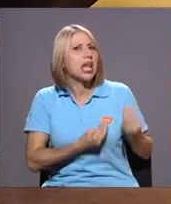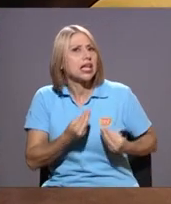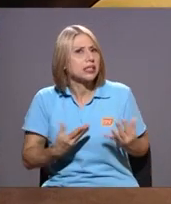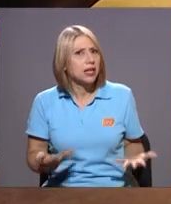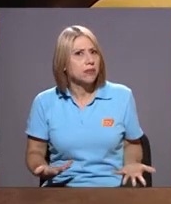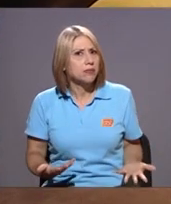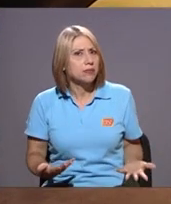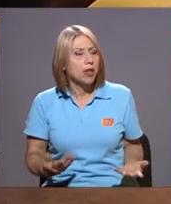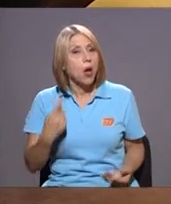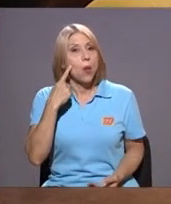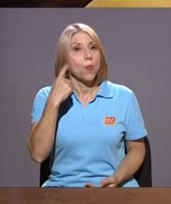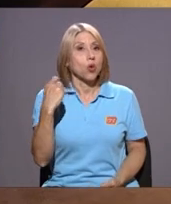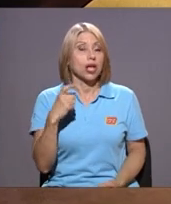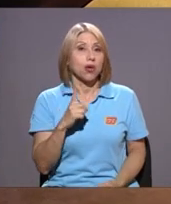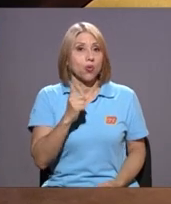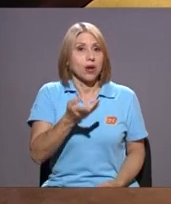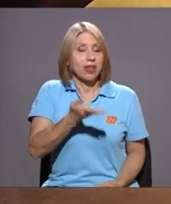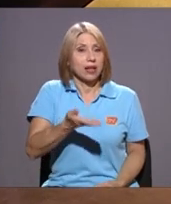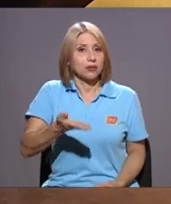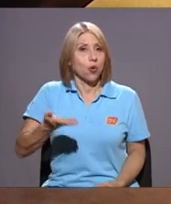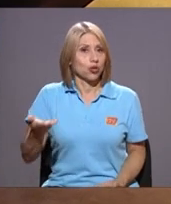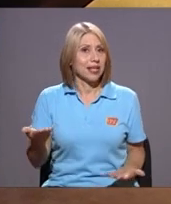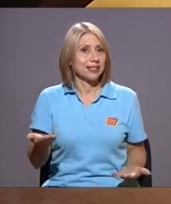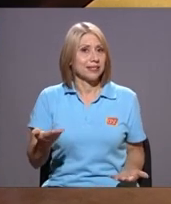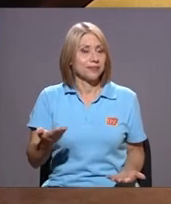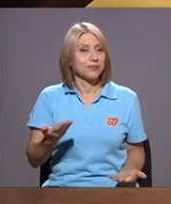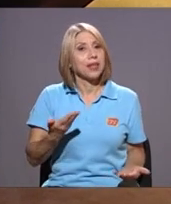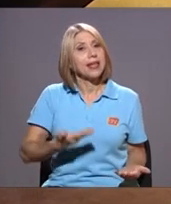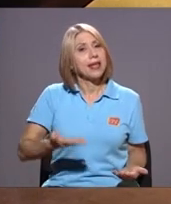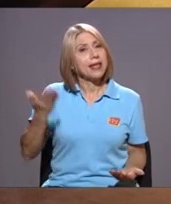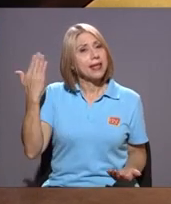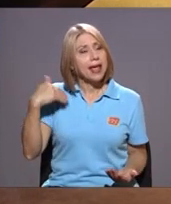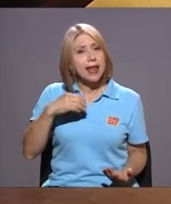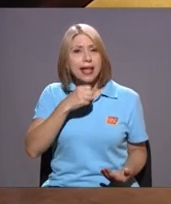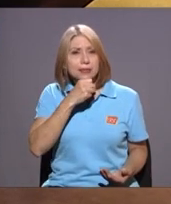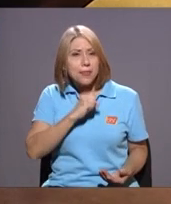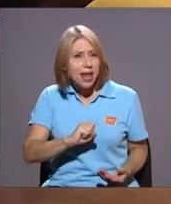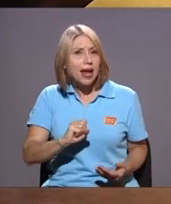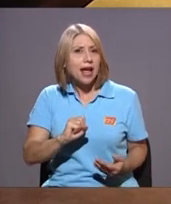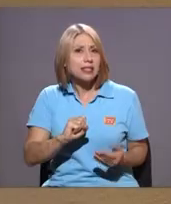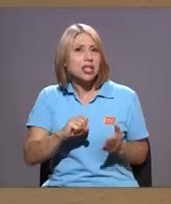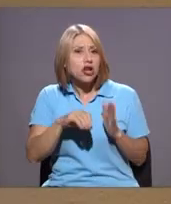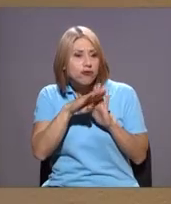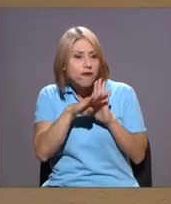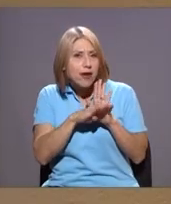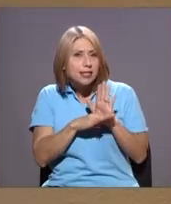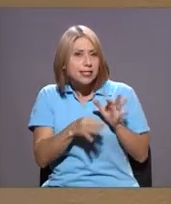porque una de las cosas que en las viejas y recetas